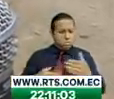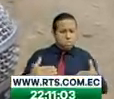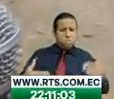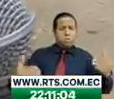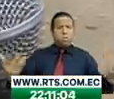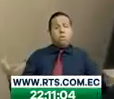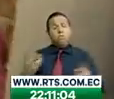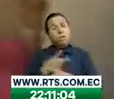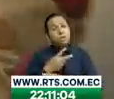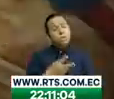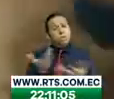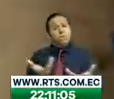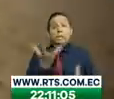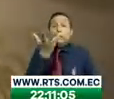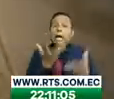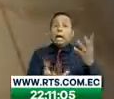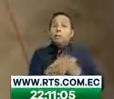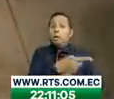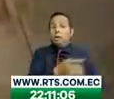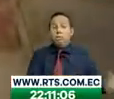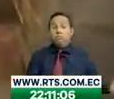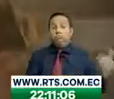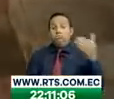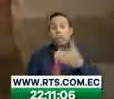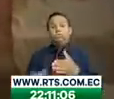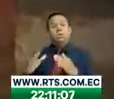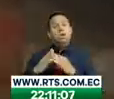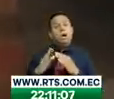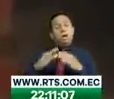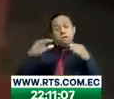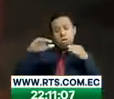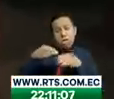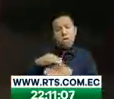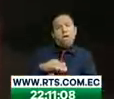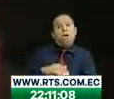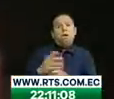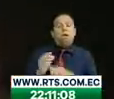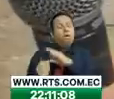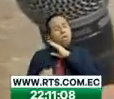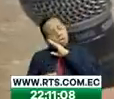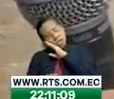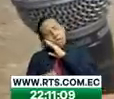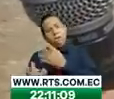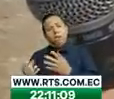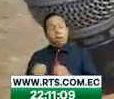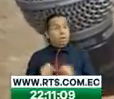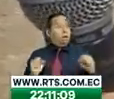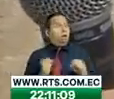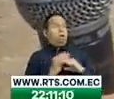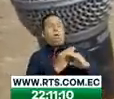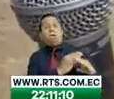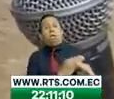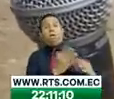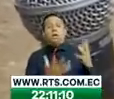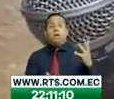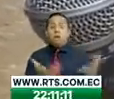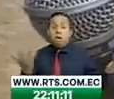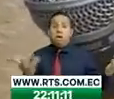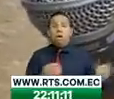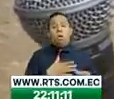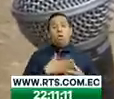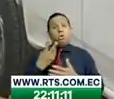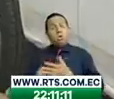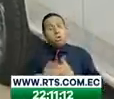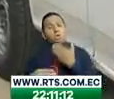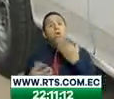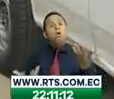imagínense, él puede entrar a una de nuestras casas, nosotros dormidos, o lo podemos ver, puede defendernos, nuestros hijos solo van a ser los